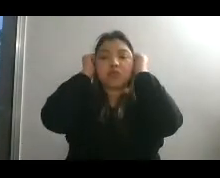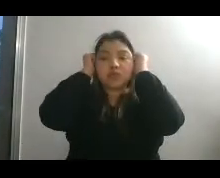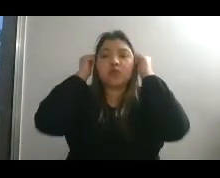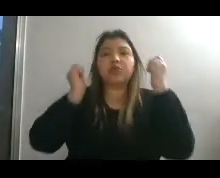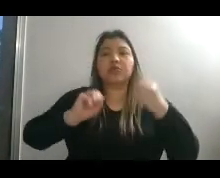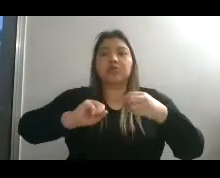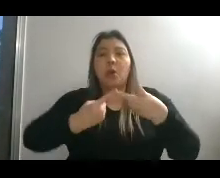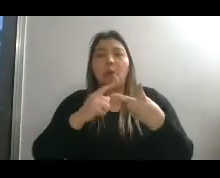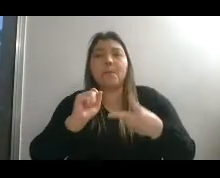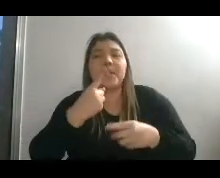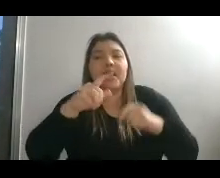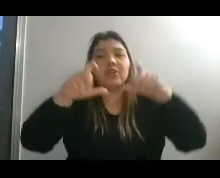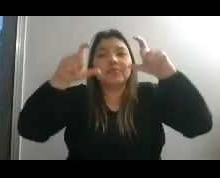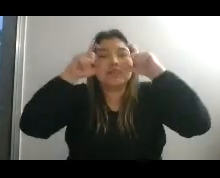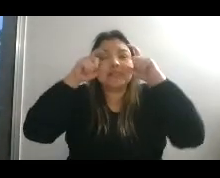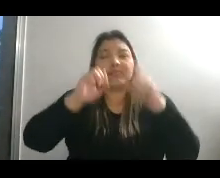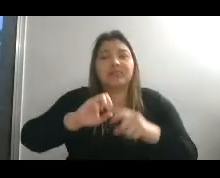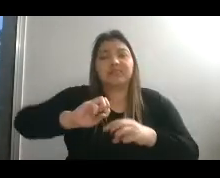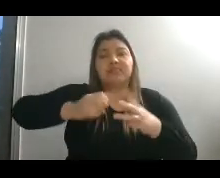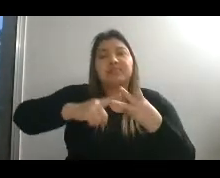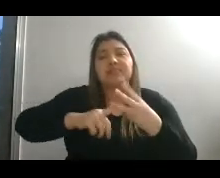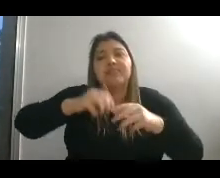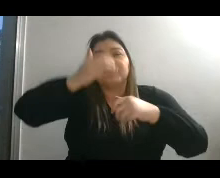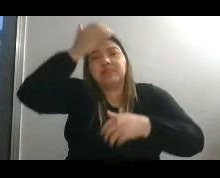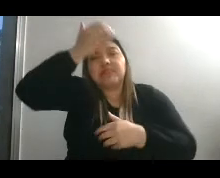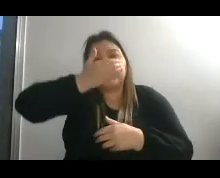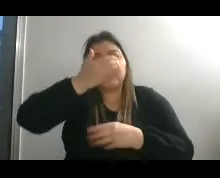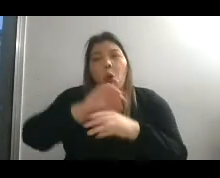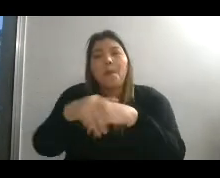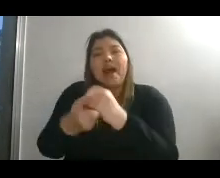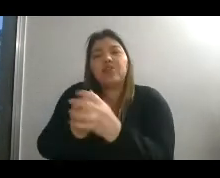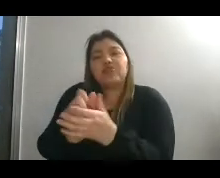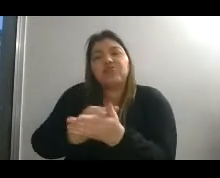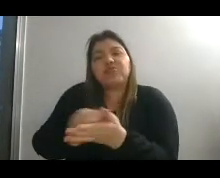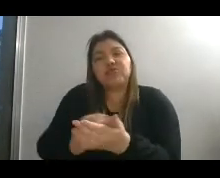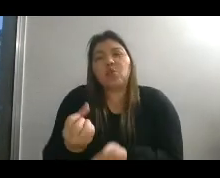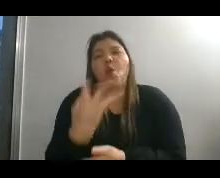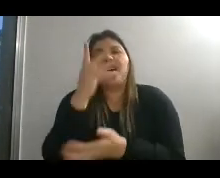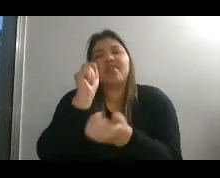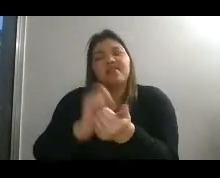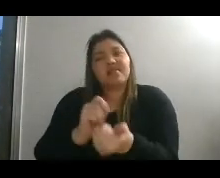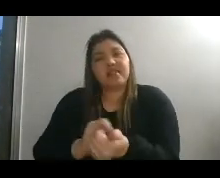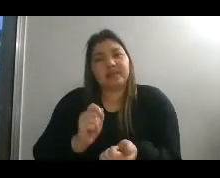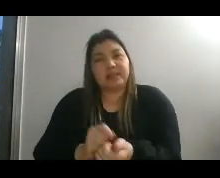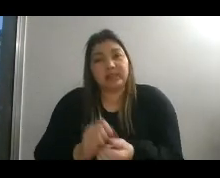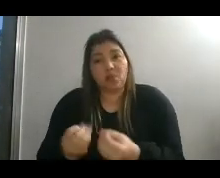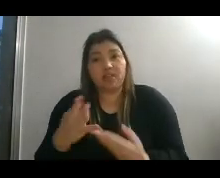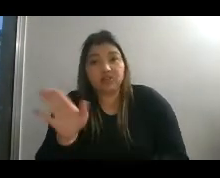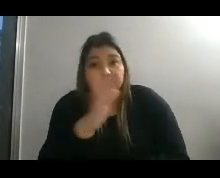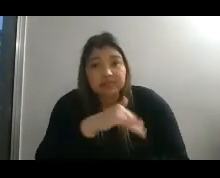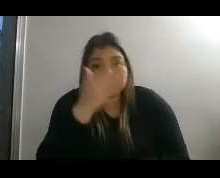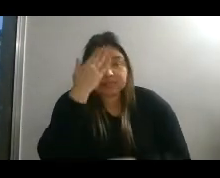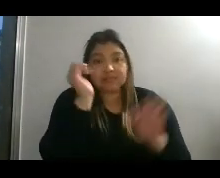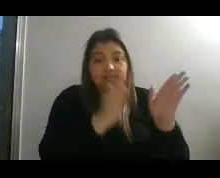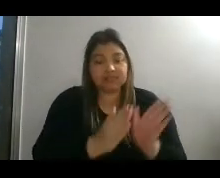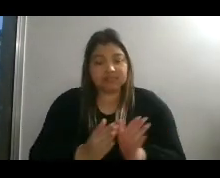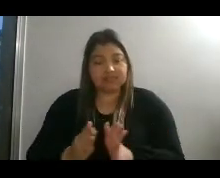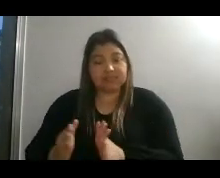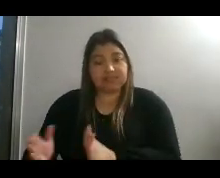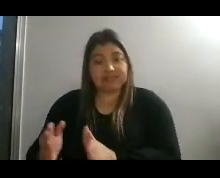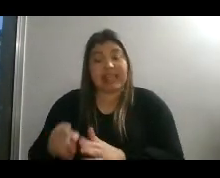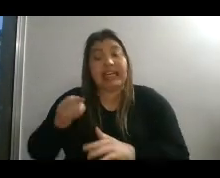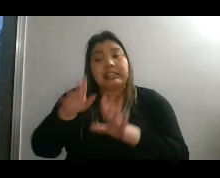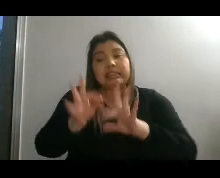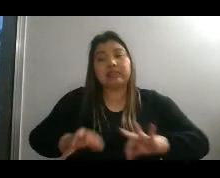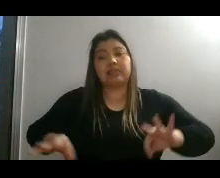gafas o va la careta o cuántas veces me tengo que lavar las manos? Entonces es importante que el de seguridad y salud en el trabajo, con los